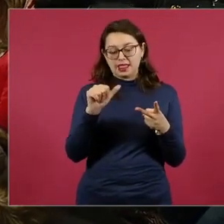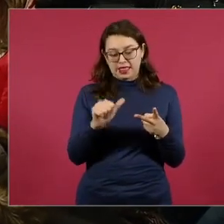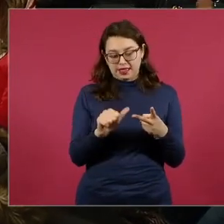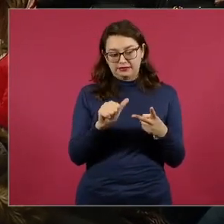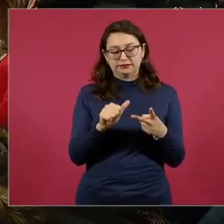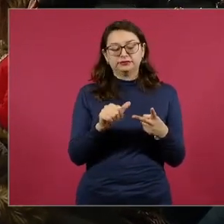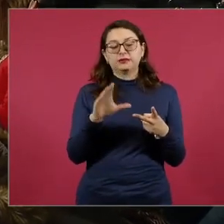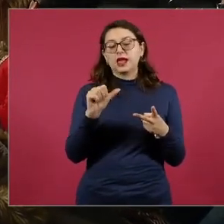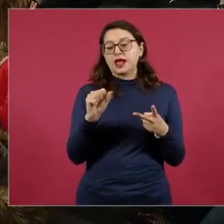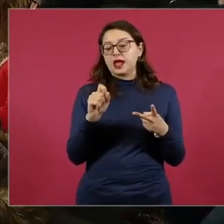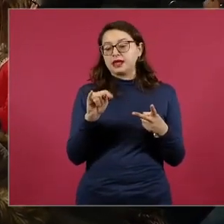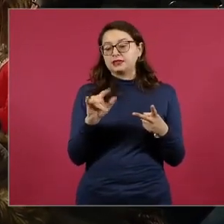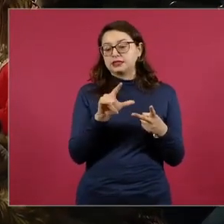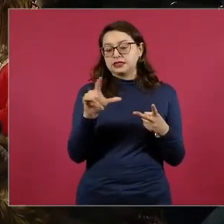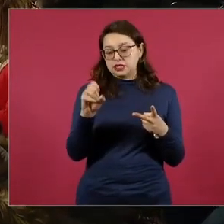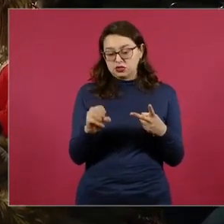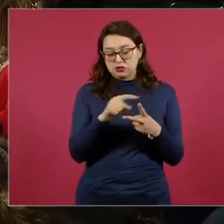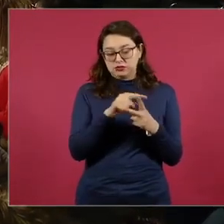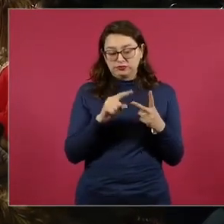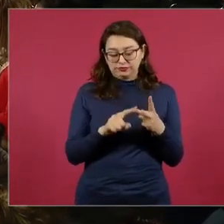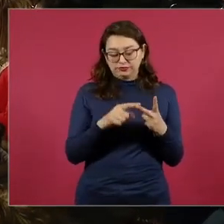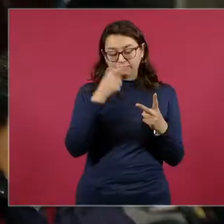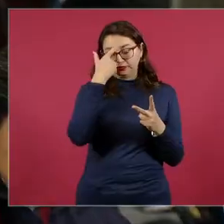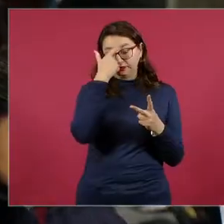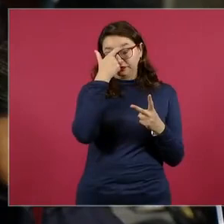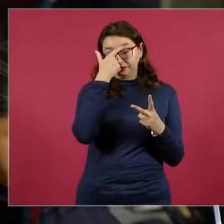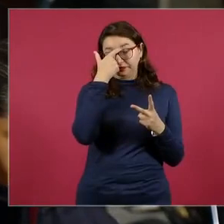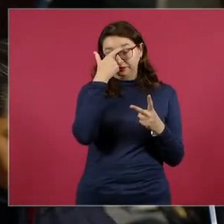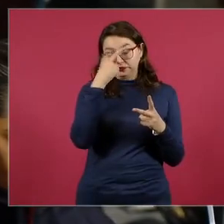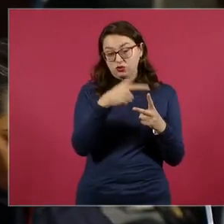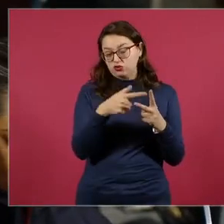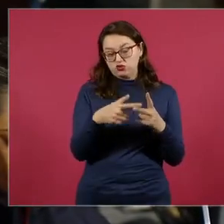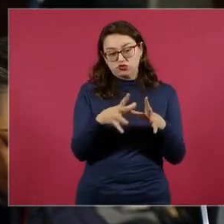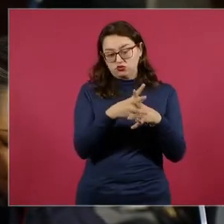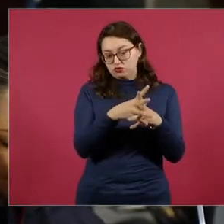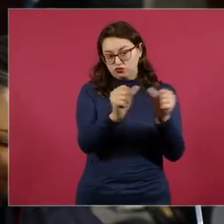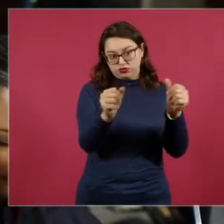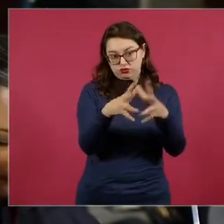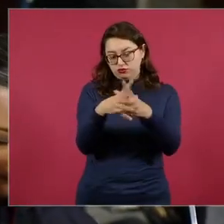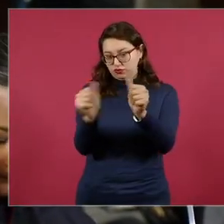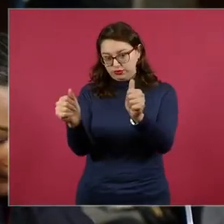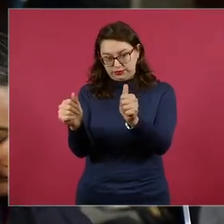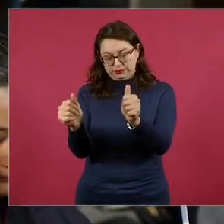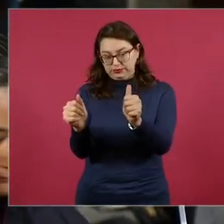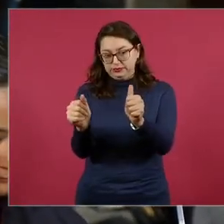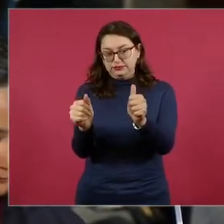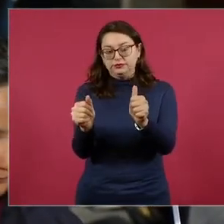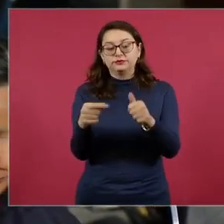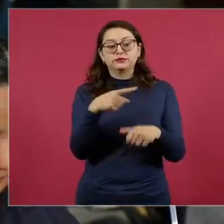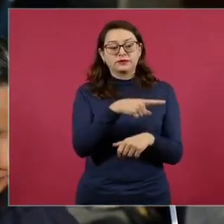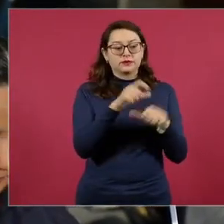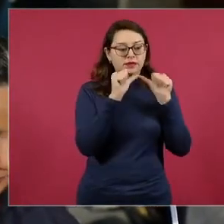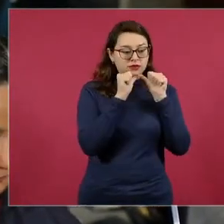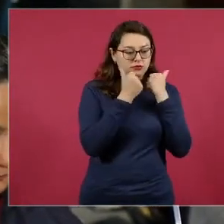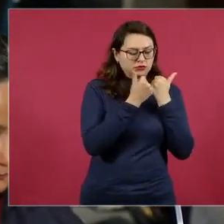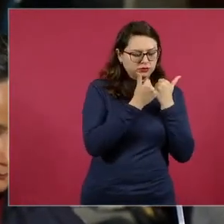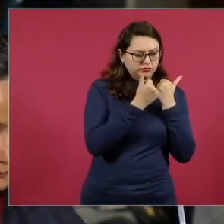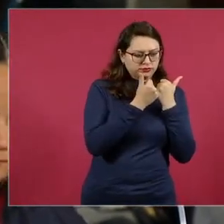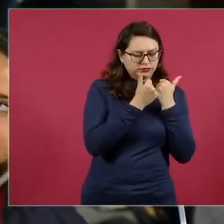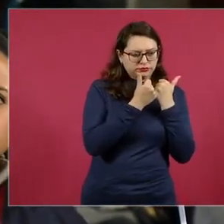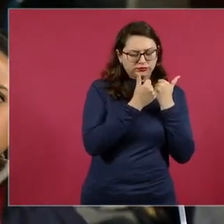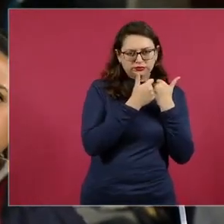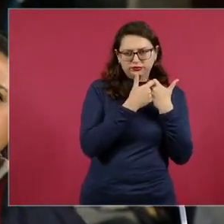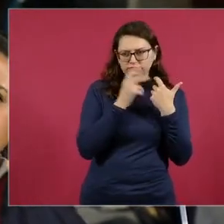Estos casos los lleva el Grupo de Acción por los Derechos Humanos. Estas personas ya no aparecen en el